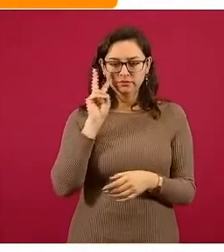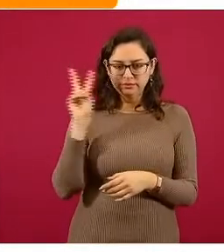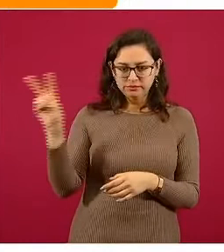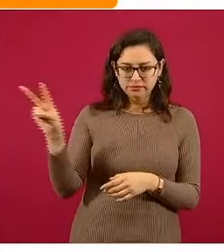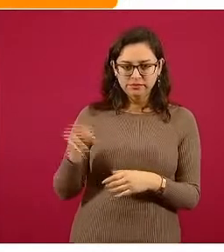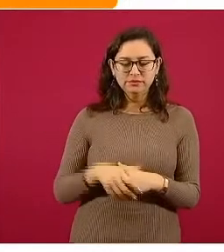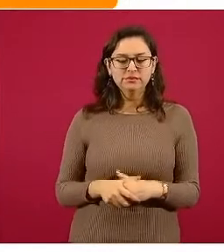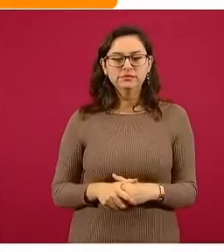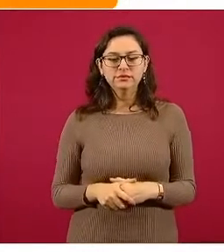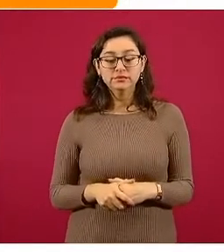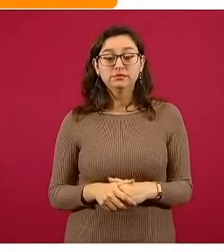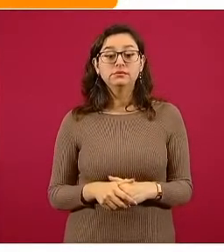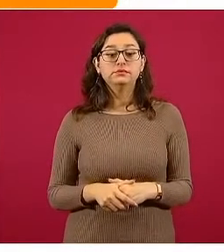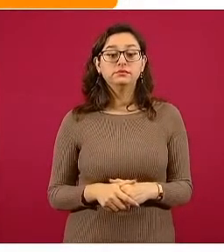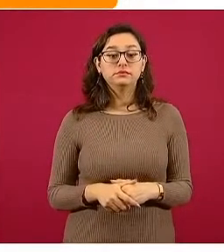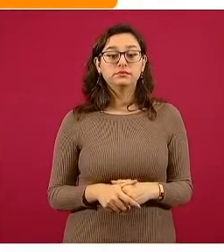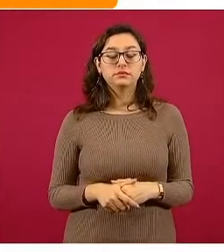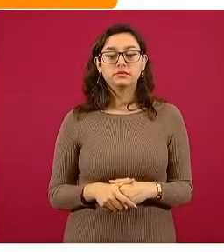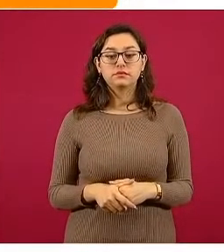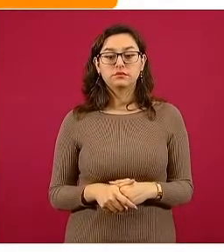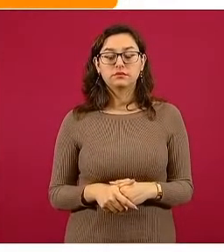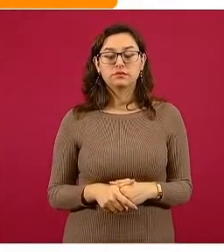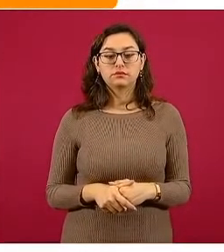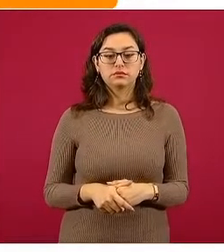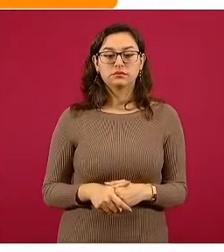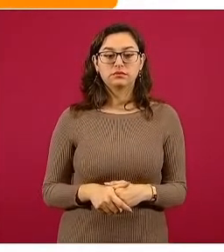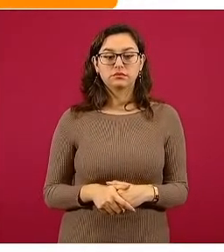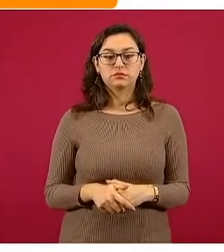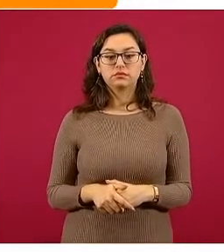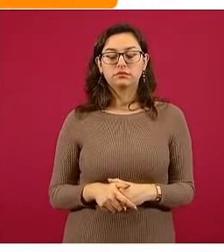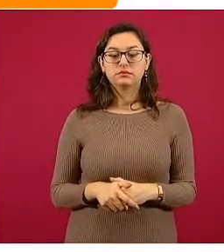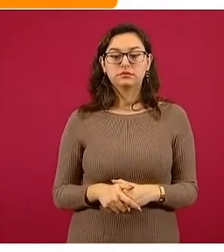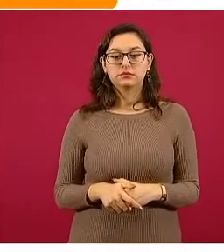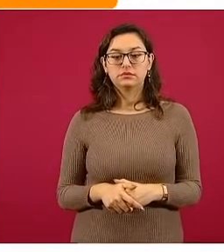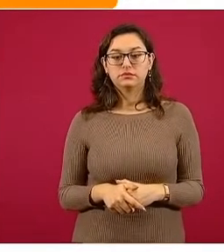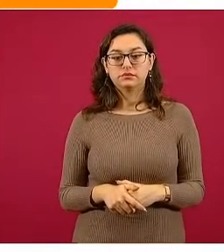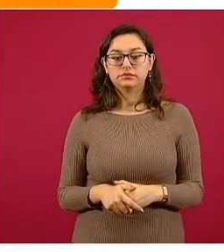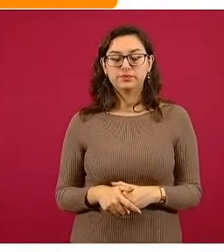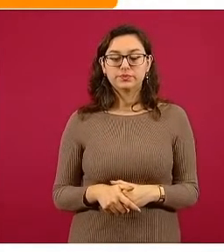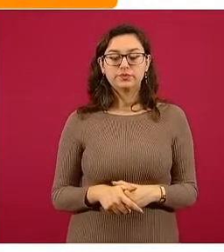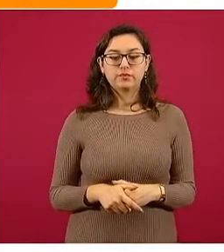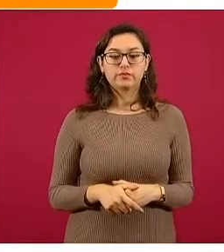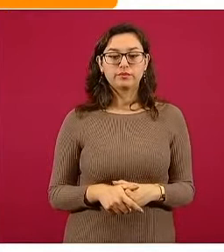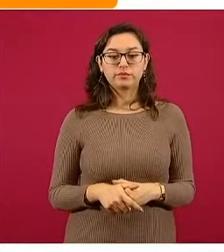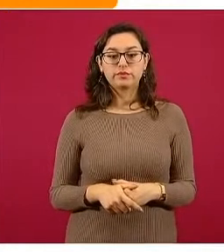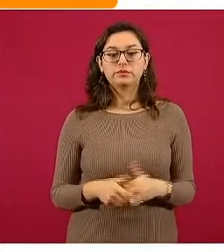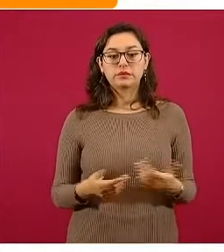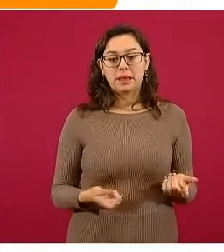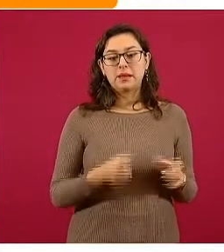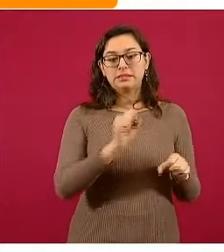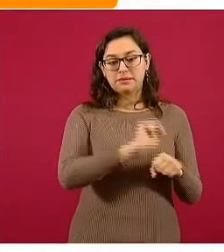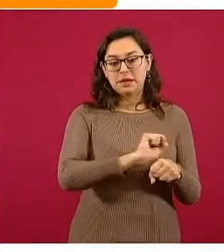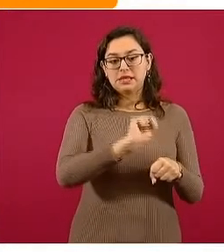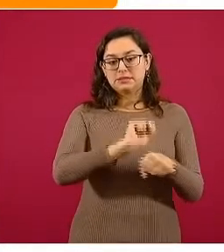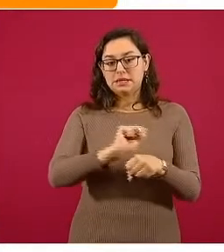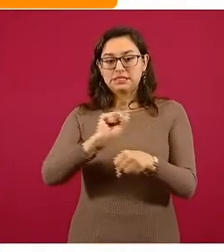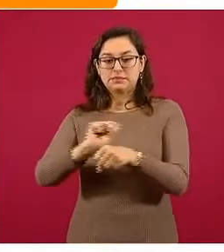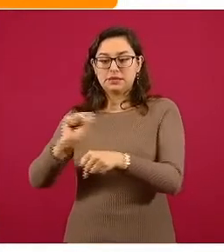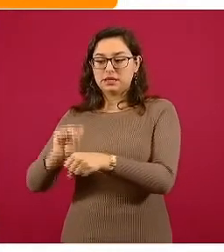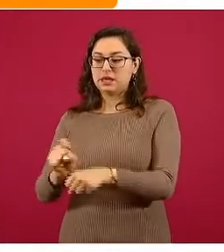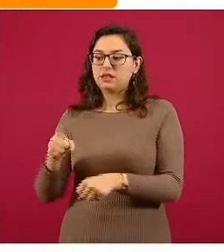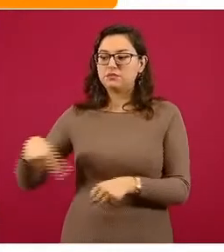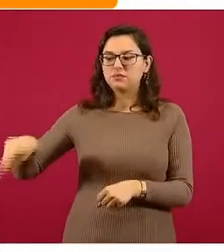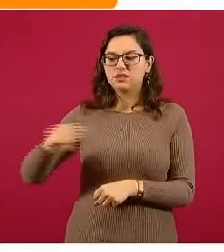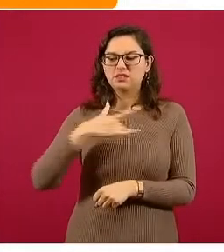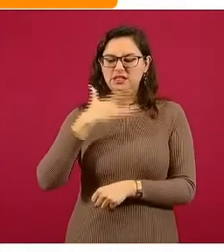superior y que representan para efectos de su inicio de signos y síntomas en cada una de las semanas epidemiológicas en